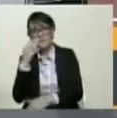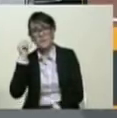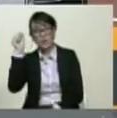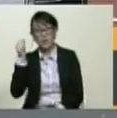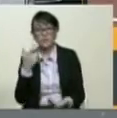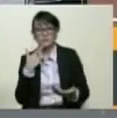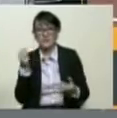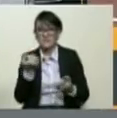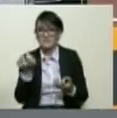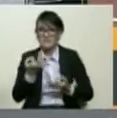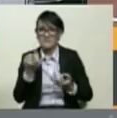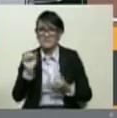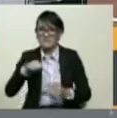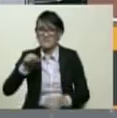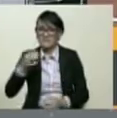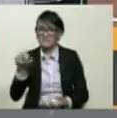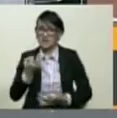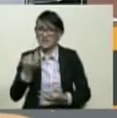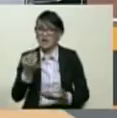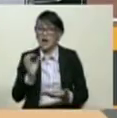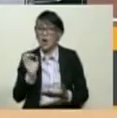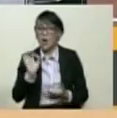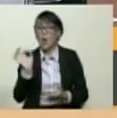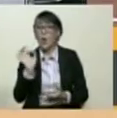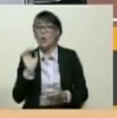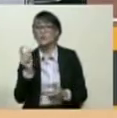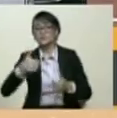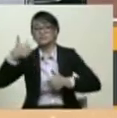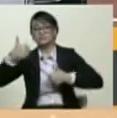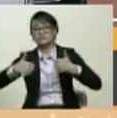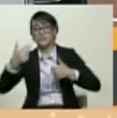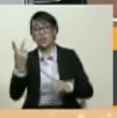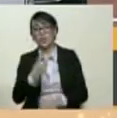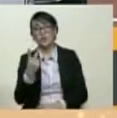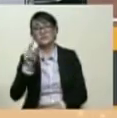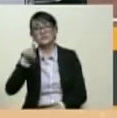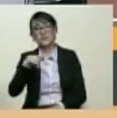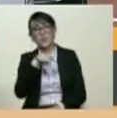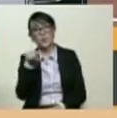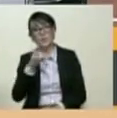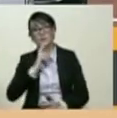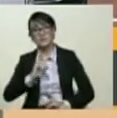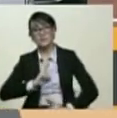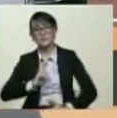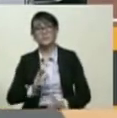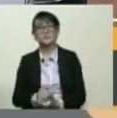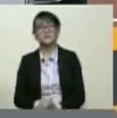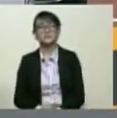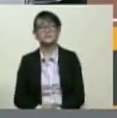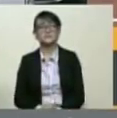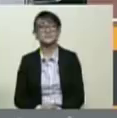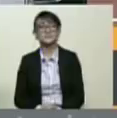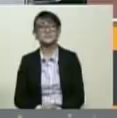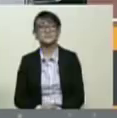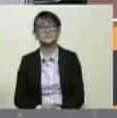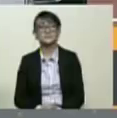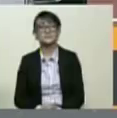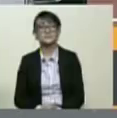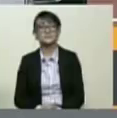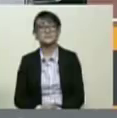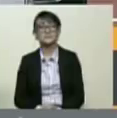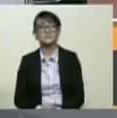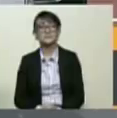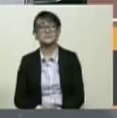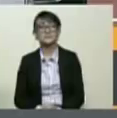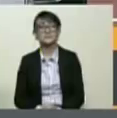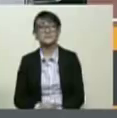el debate además de los cinco candidatos o solamente de candidatos, sí o no. Y una otra pregunta sería con